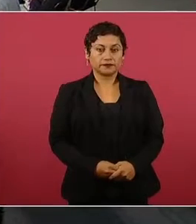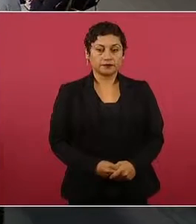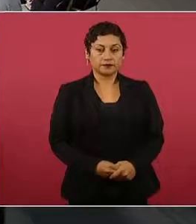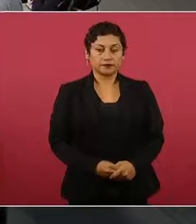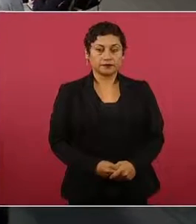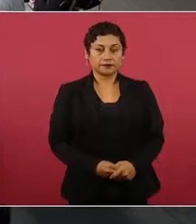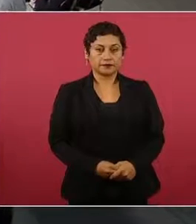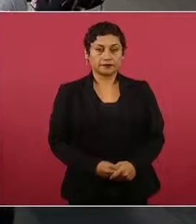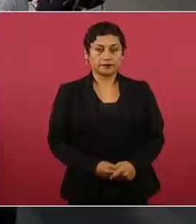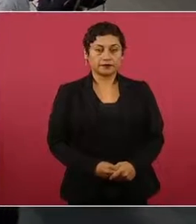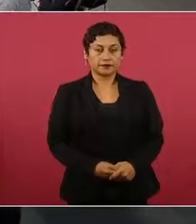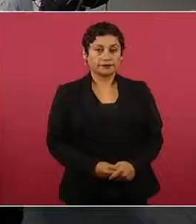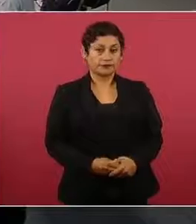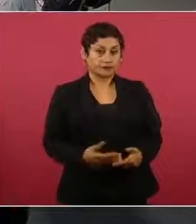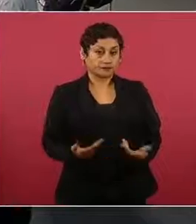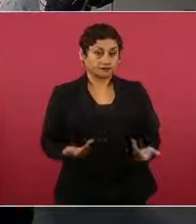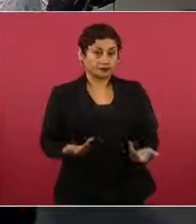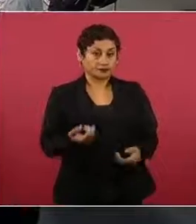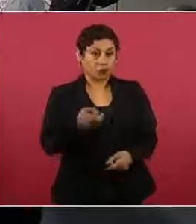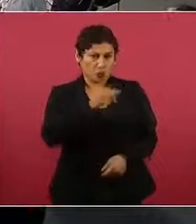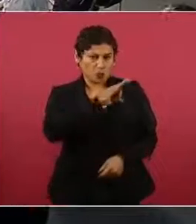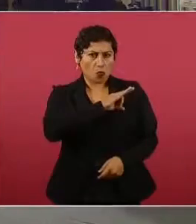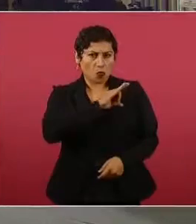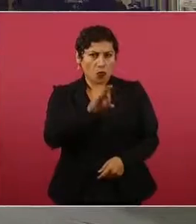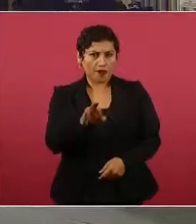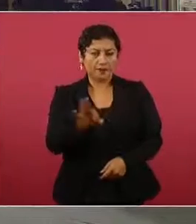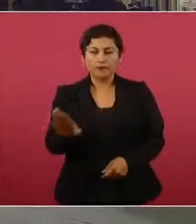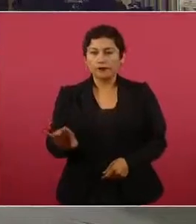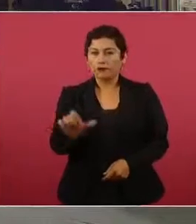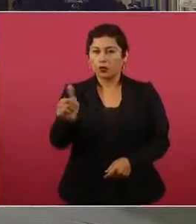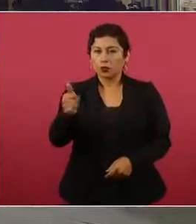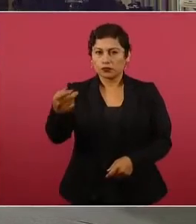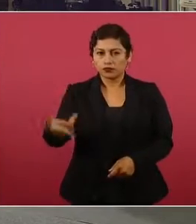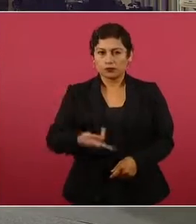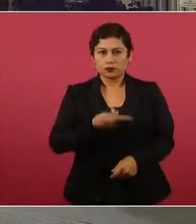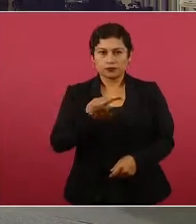Entonces sí hay forma, ¿eh? Y lo otro que me preguntaste es…